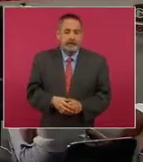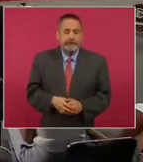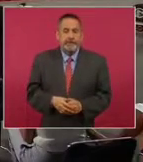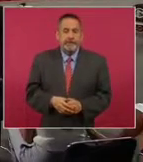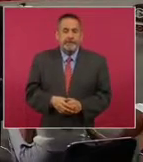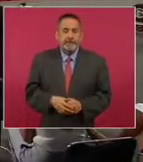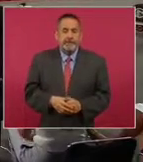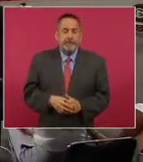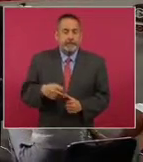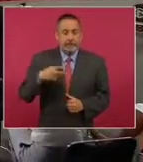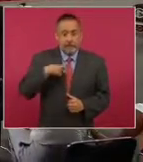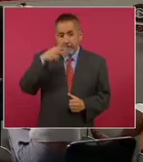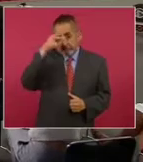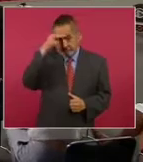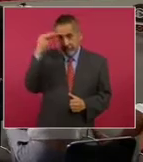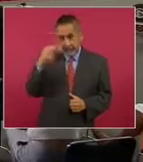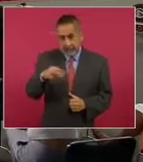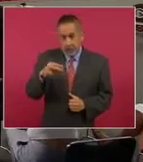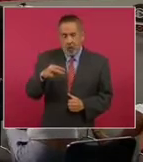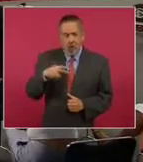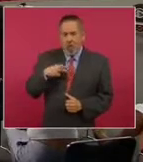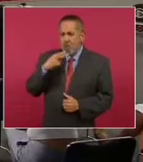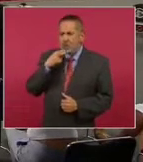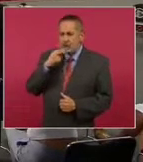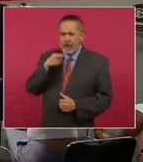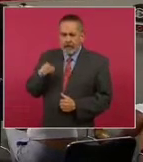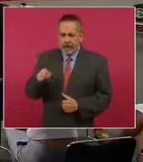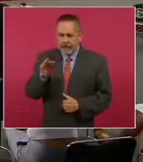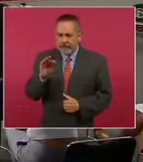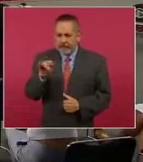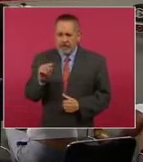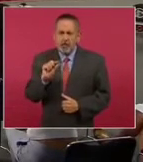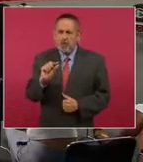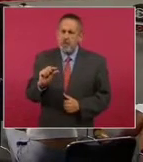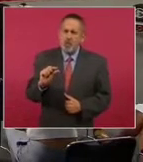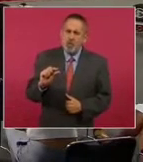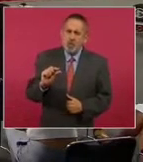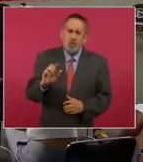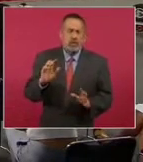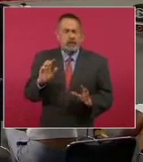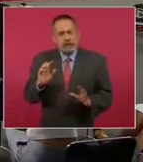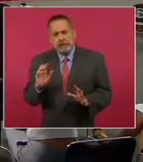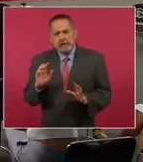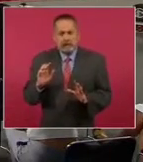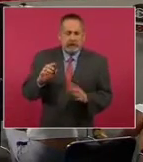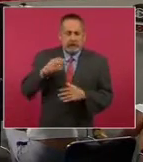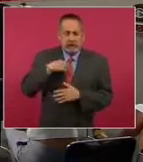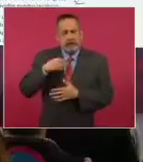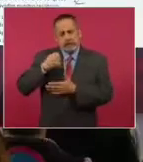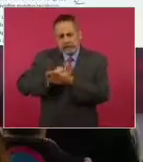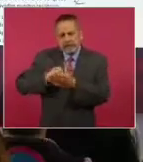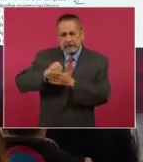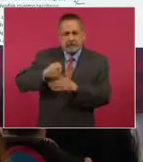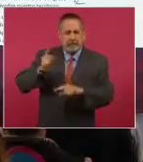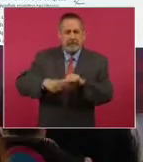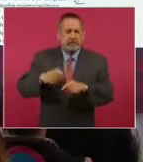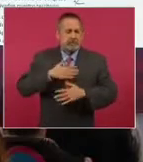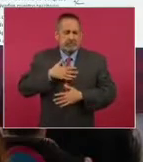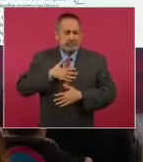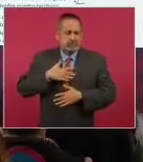Aunque en México el consumo de este químico es bajo, nosotros hemos venido combatiendo por voluntad